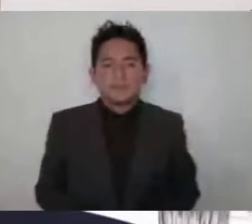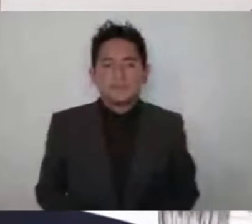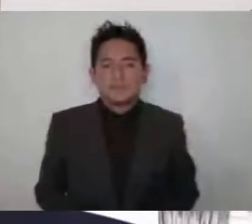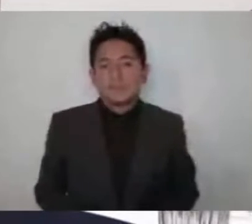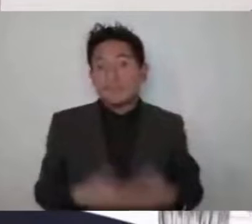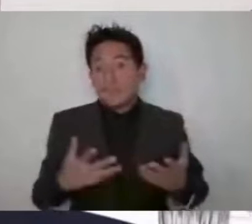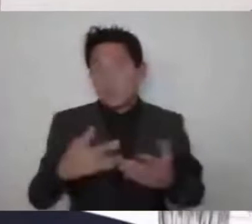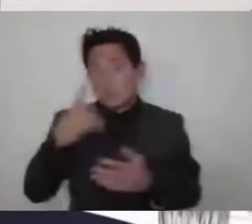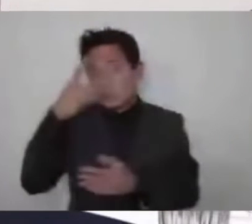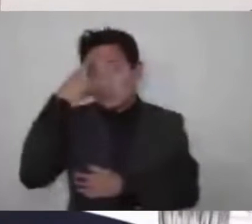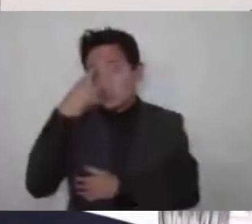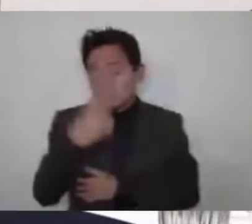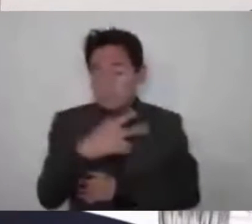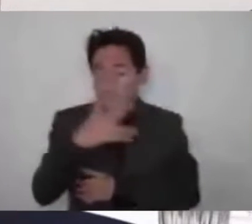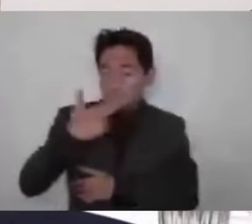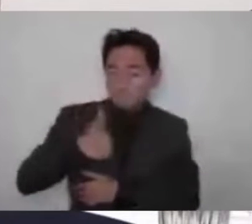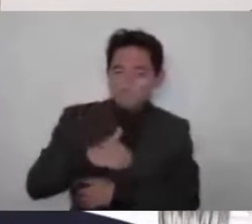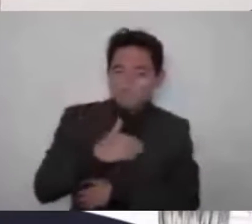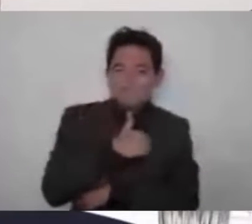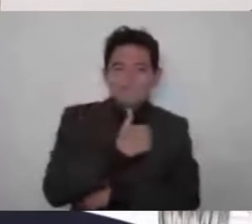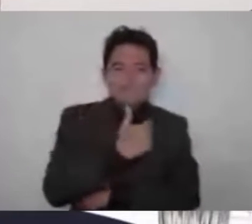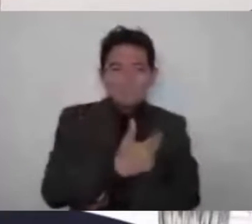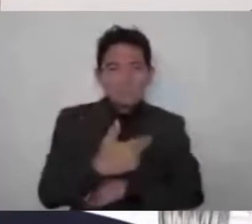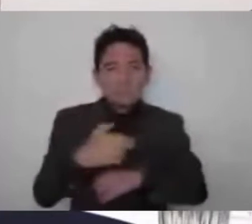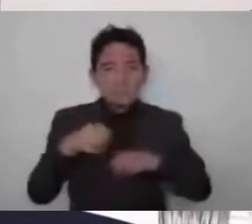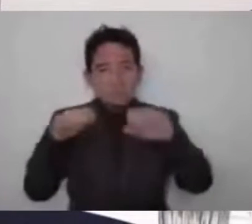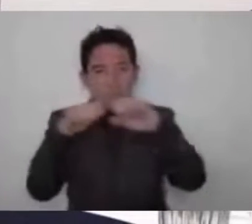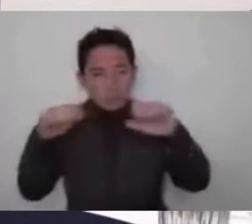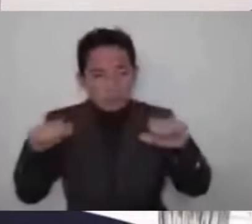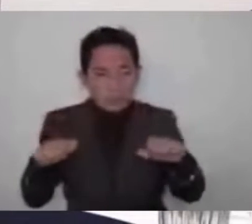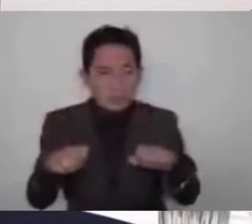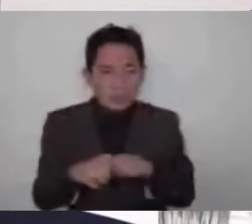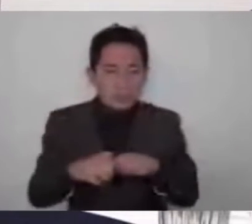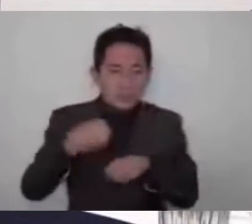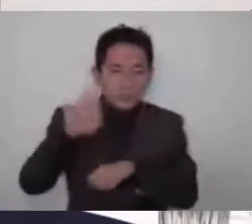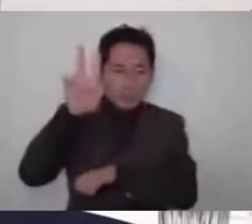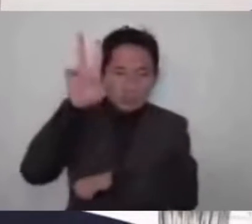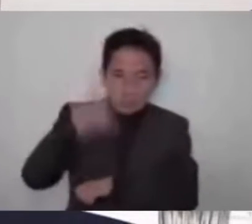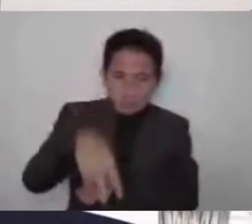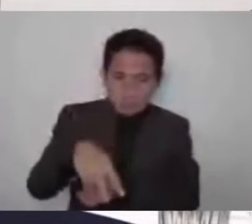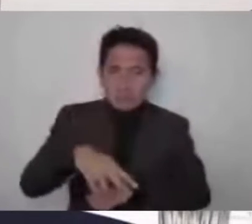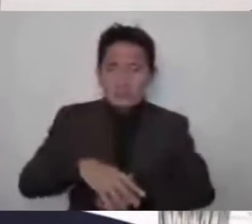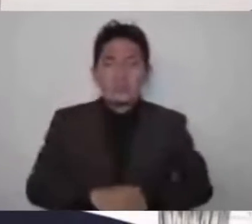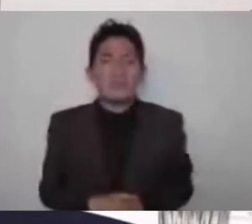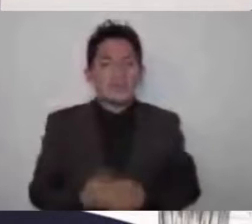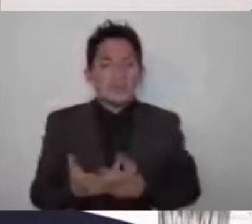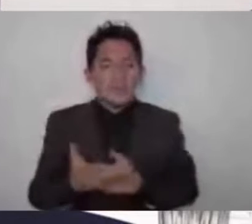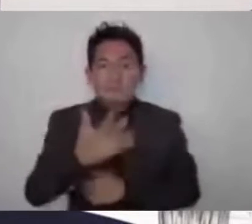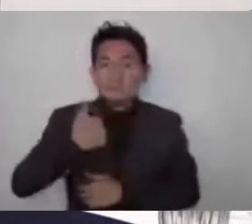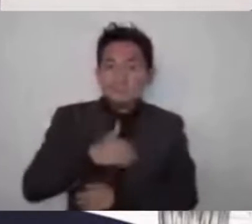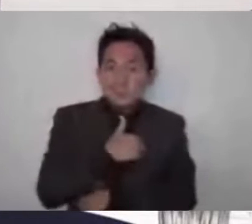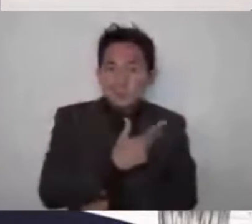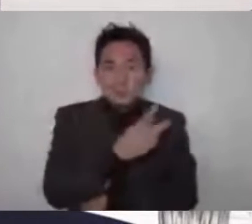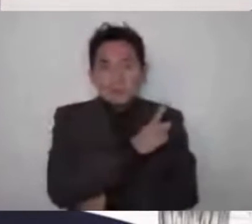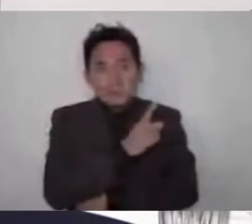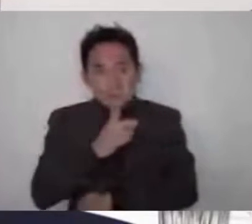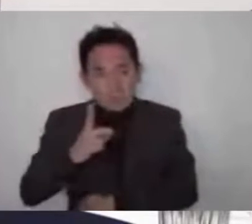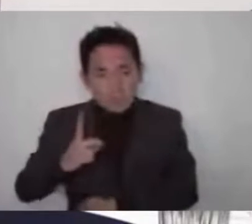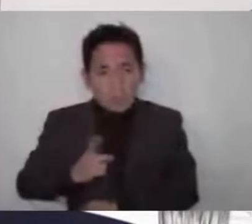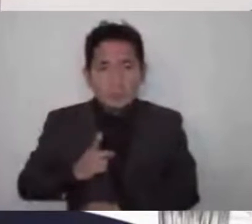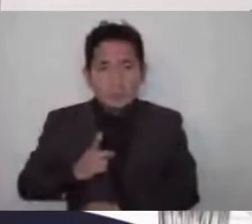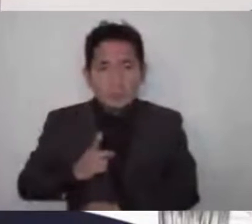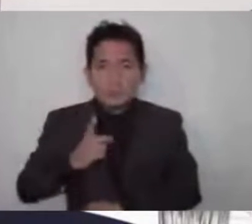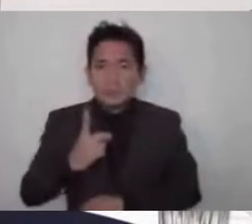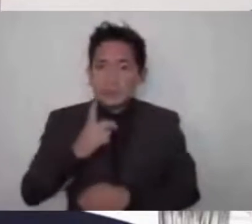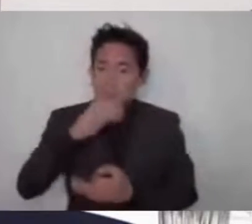así ir haciendo una secuencia de los de los temas de una forma coherente y y poder ofrecer esto